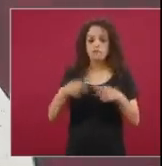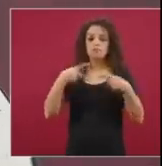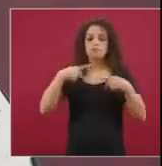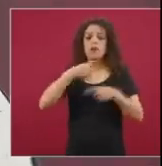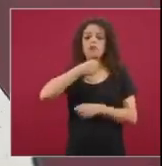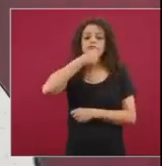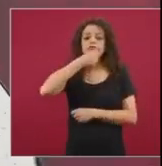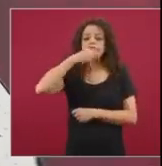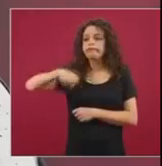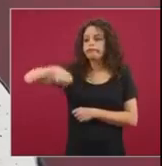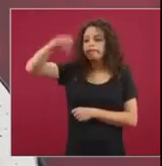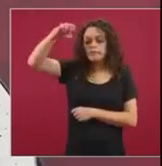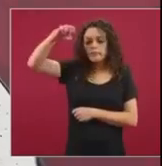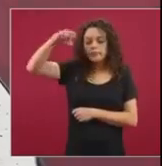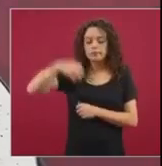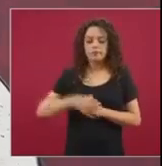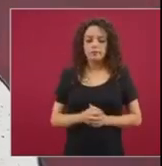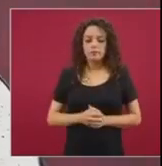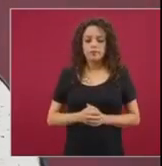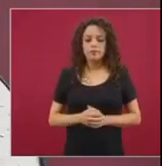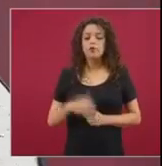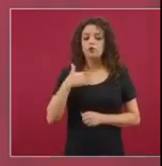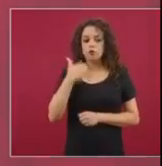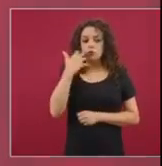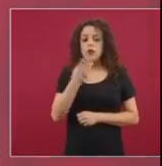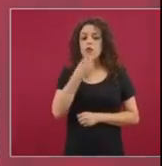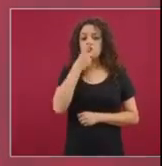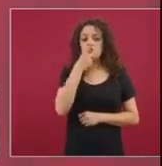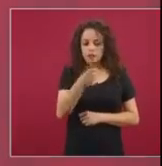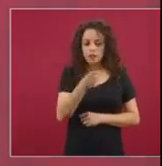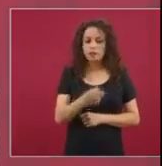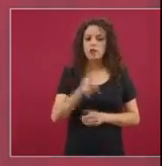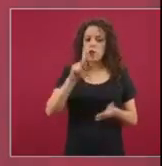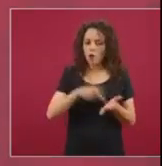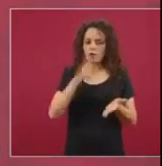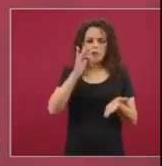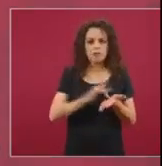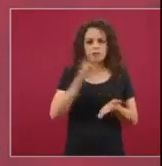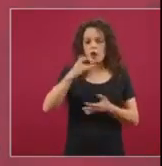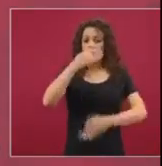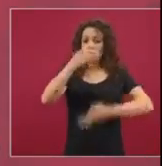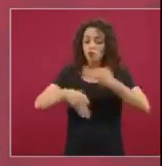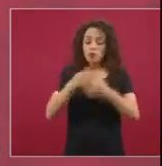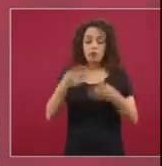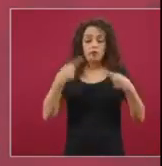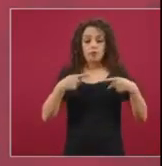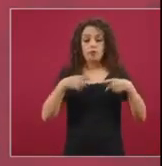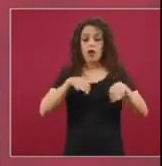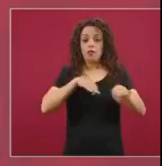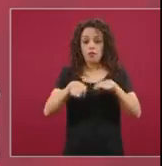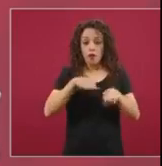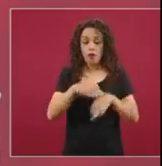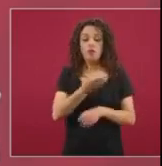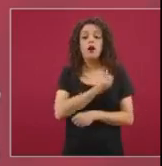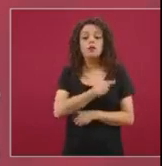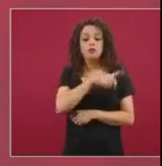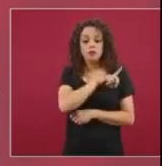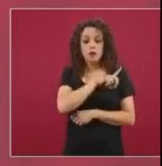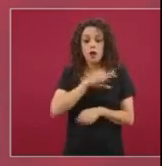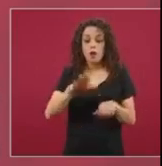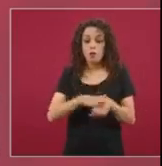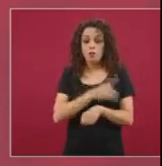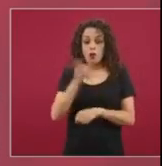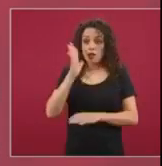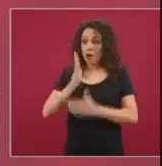quiero comentar y volver a agradecer a todo el personal de salud, porque así como se cruza la barrera del